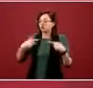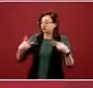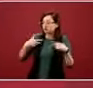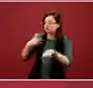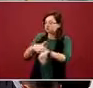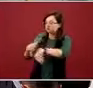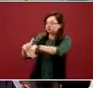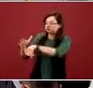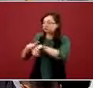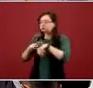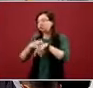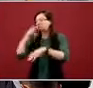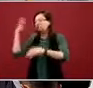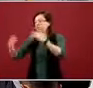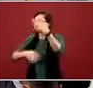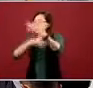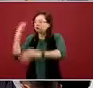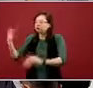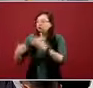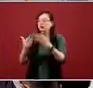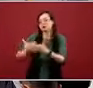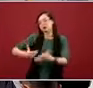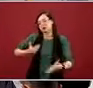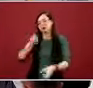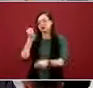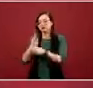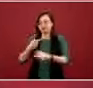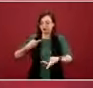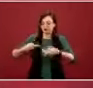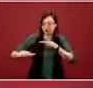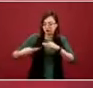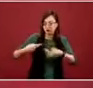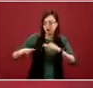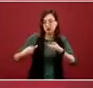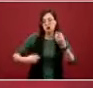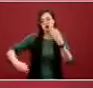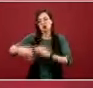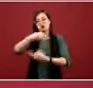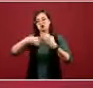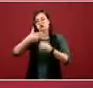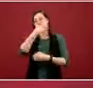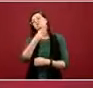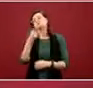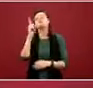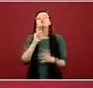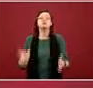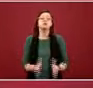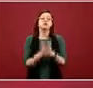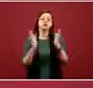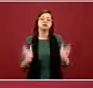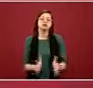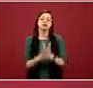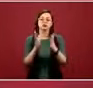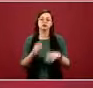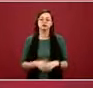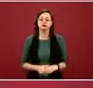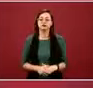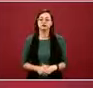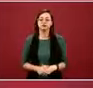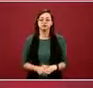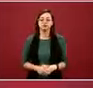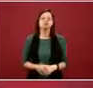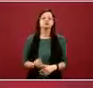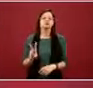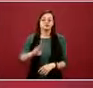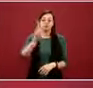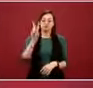un proceso de preparación que es de todos, de todas. Entonces, efectivamente, en este punto en el que estamos